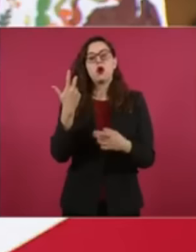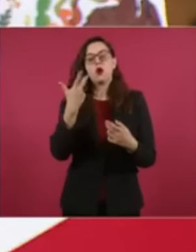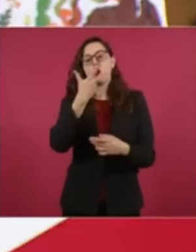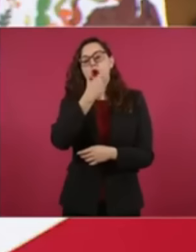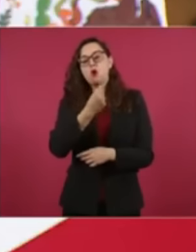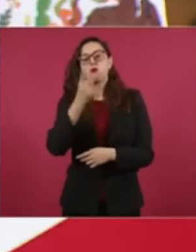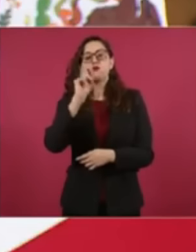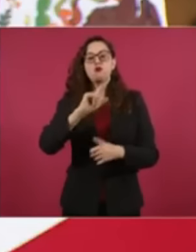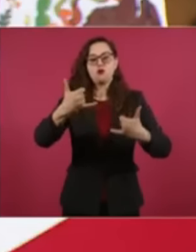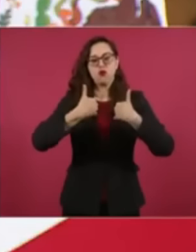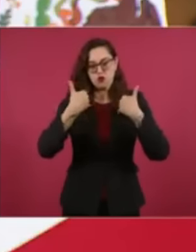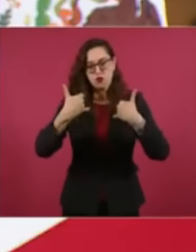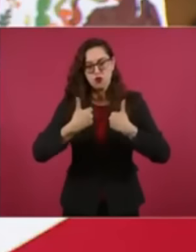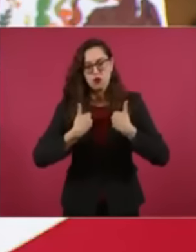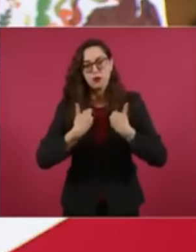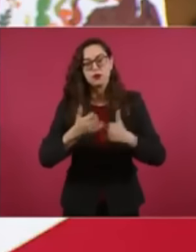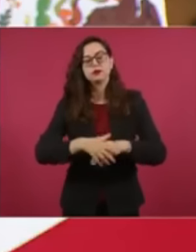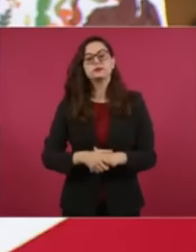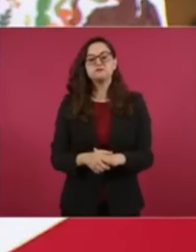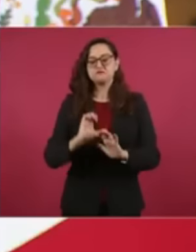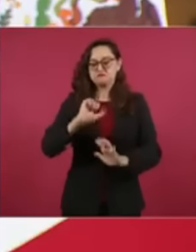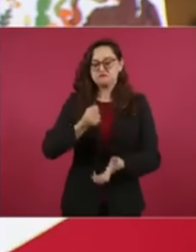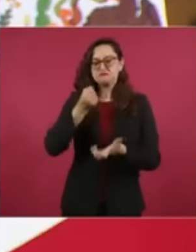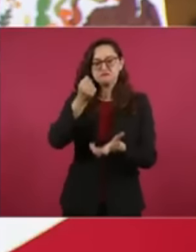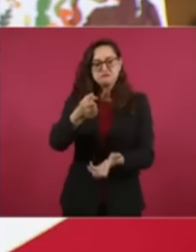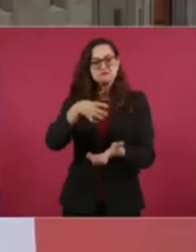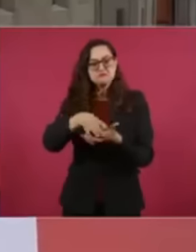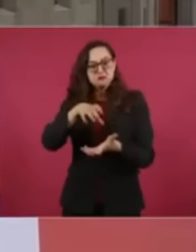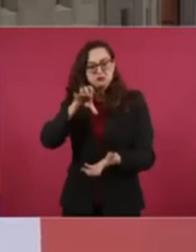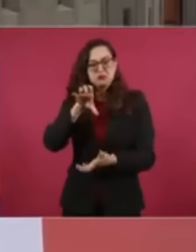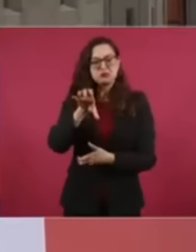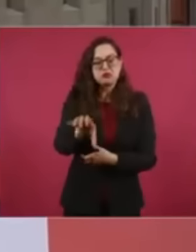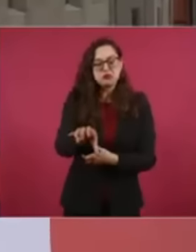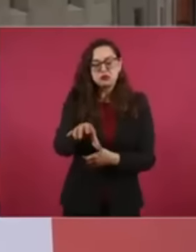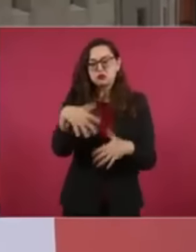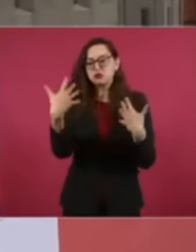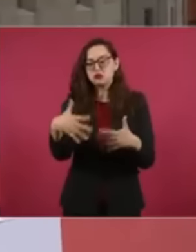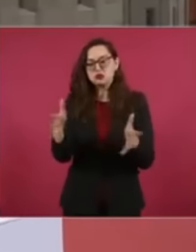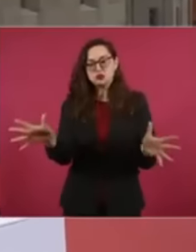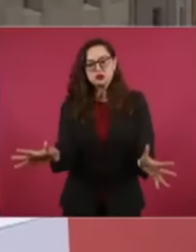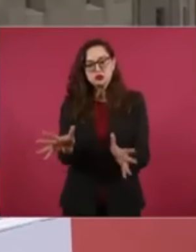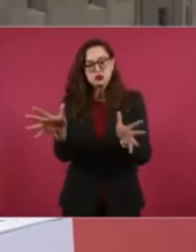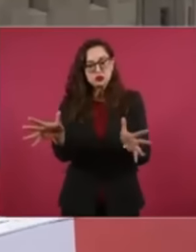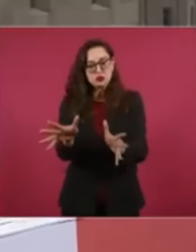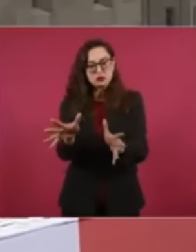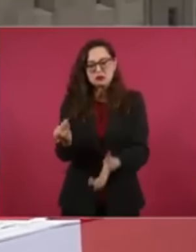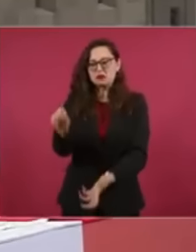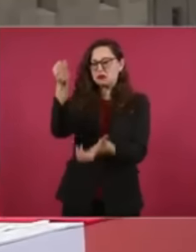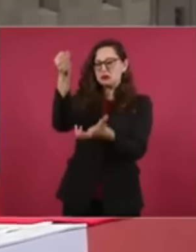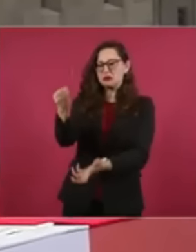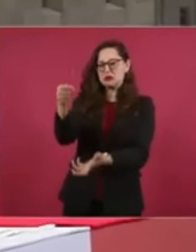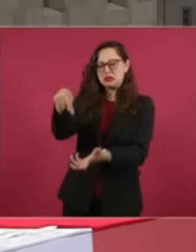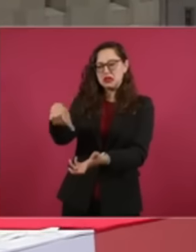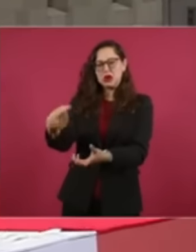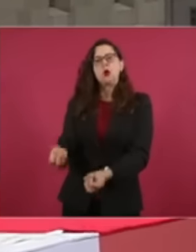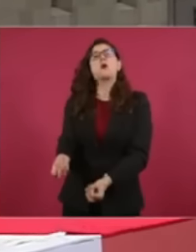muchachas y muchachos. Lo invertido, para dimensionarlo, en este programa de